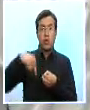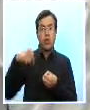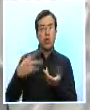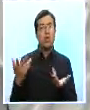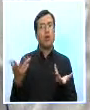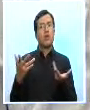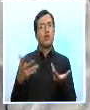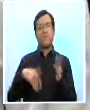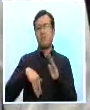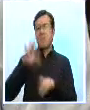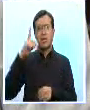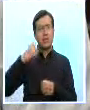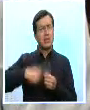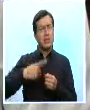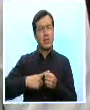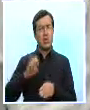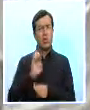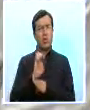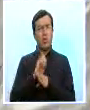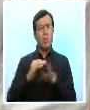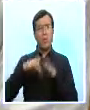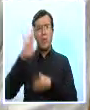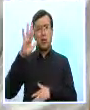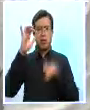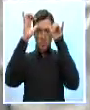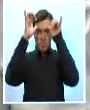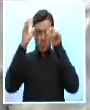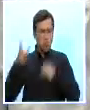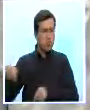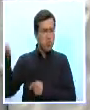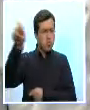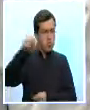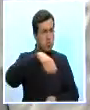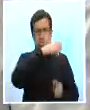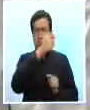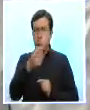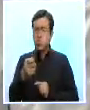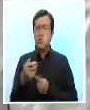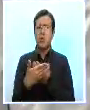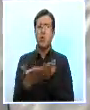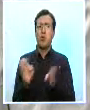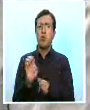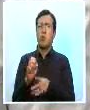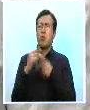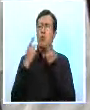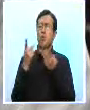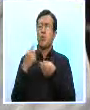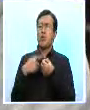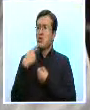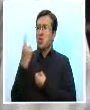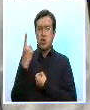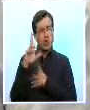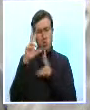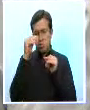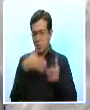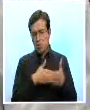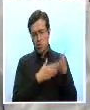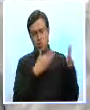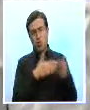ha sido considerada la ciudad más taurina del Ecuador pero o sorpresa el pueblo quiteño mayoritariamente se pronunció en contra